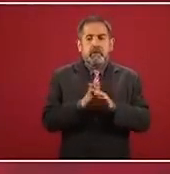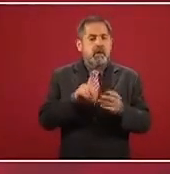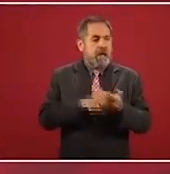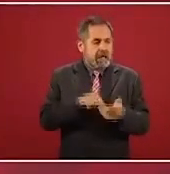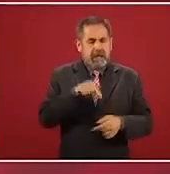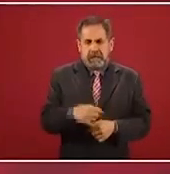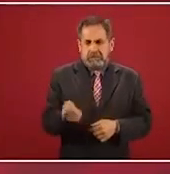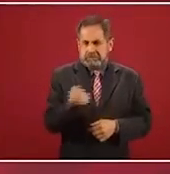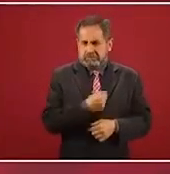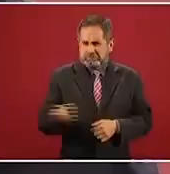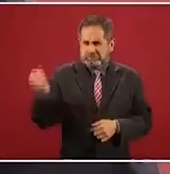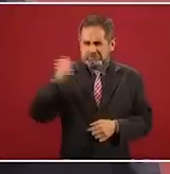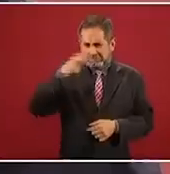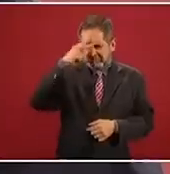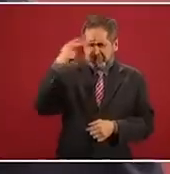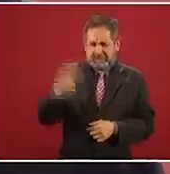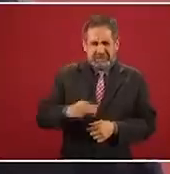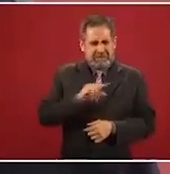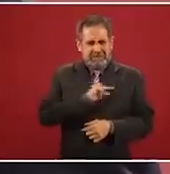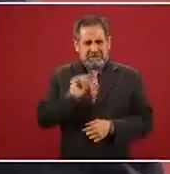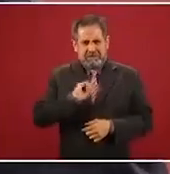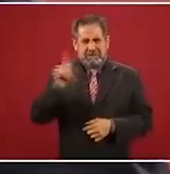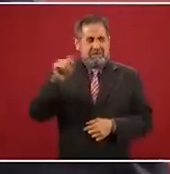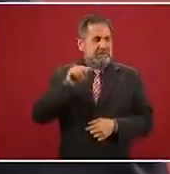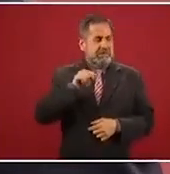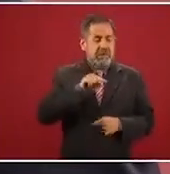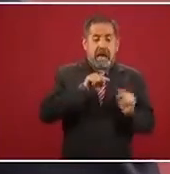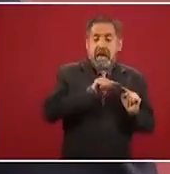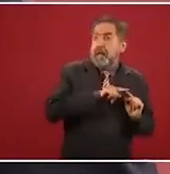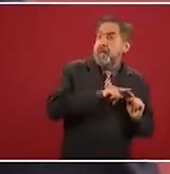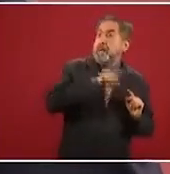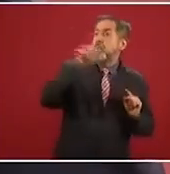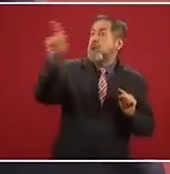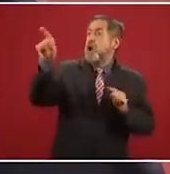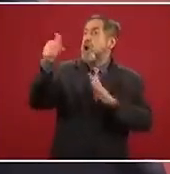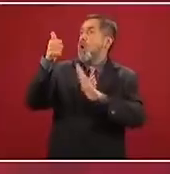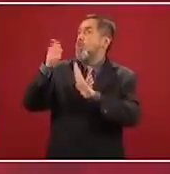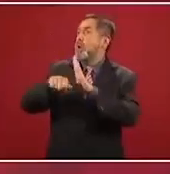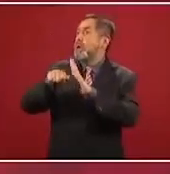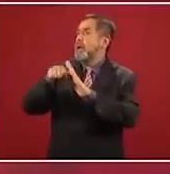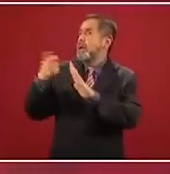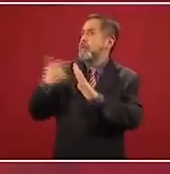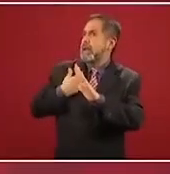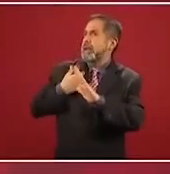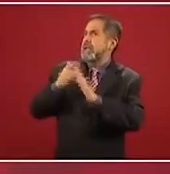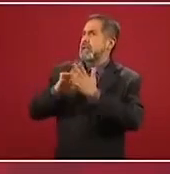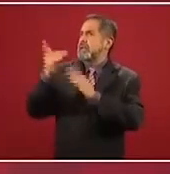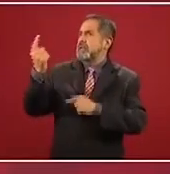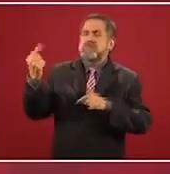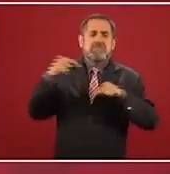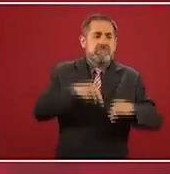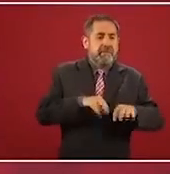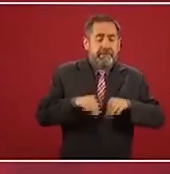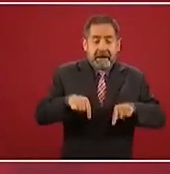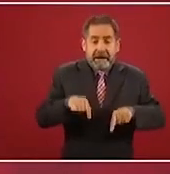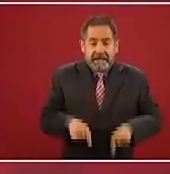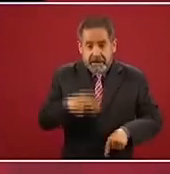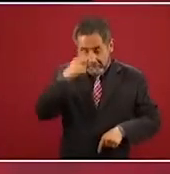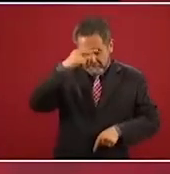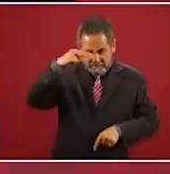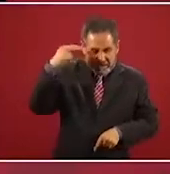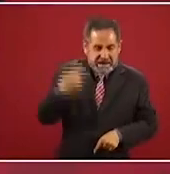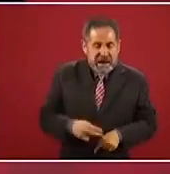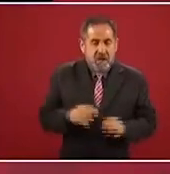buenos médicos especialistas que van a operar allá a Houston, mexicanos, pues claro